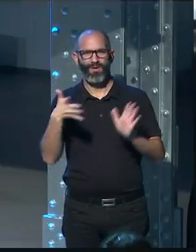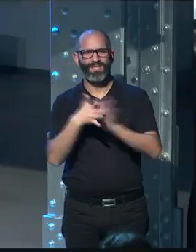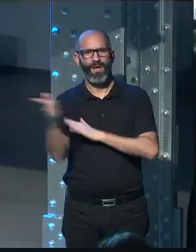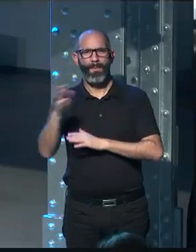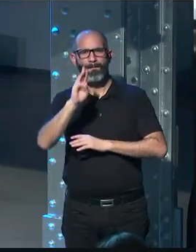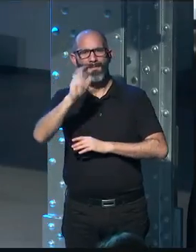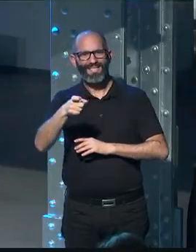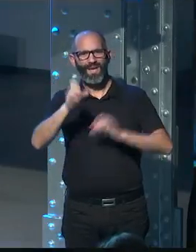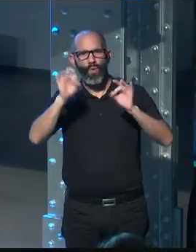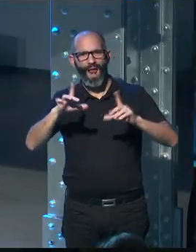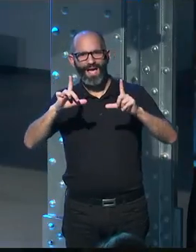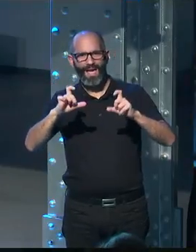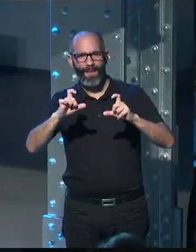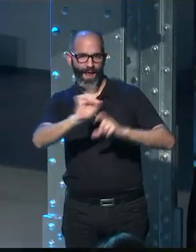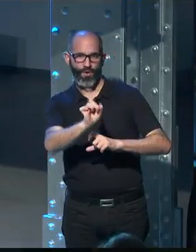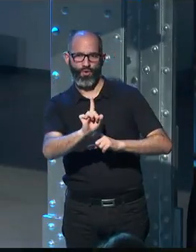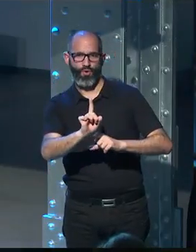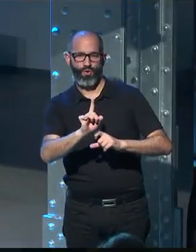no son píxeles que sumen